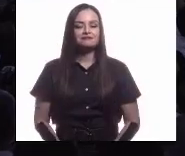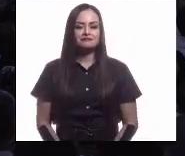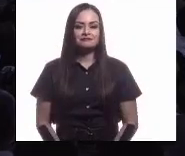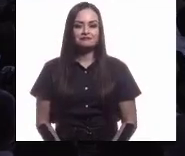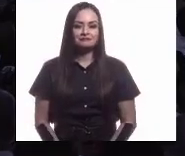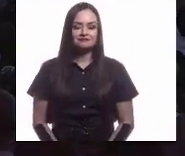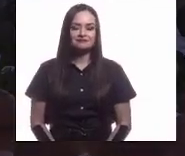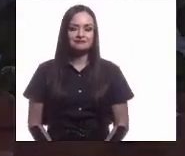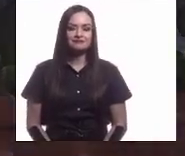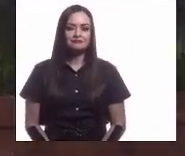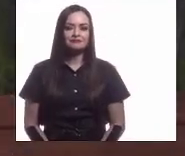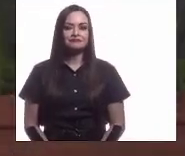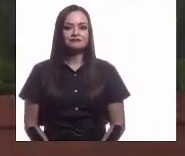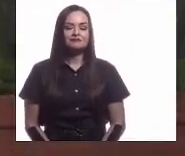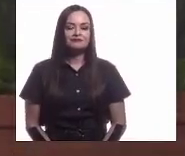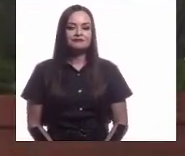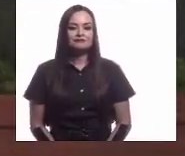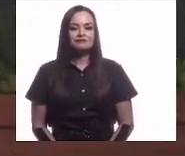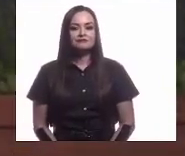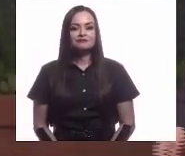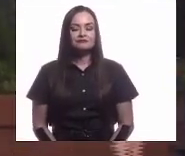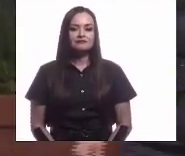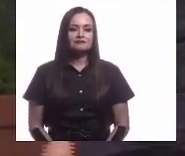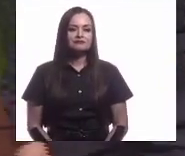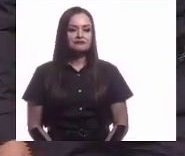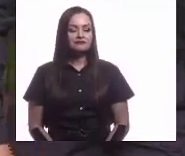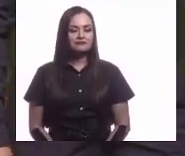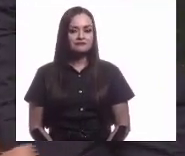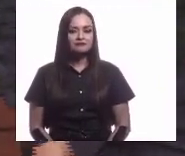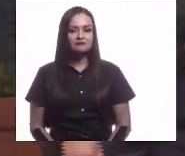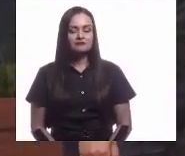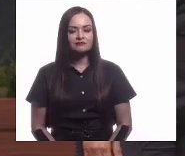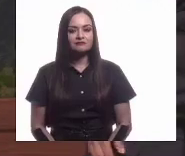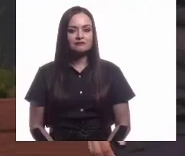Carolina, bienvenida. Muchas gracias. Víctor, no te vayas, aquí quedas.